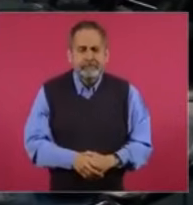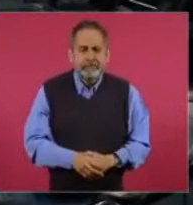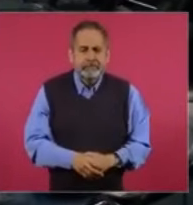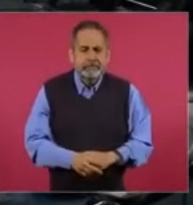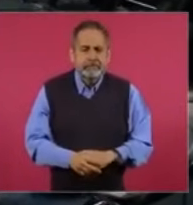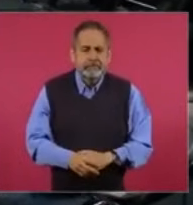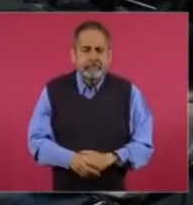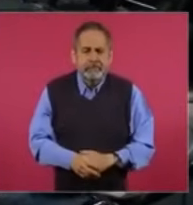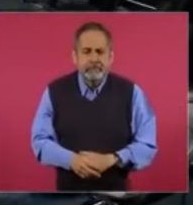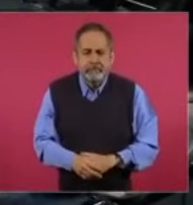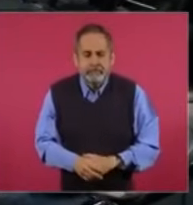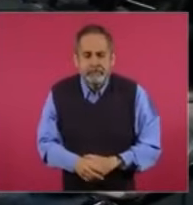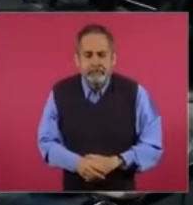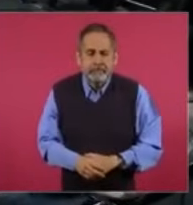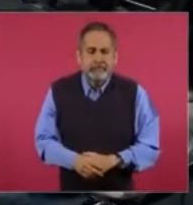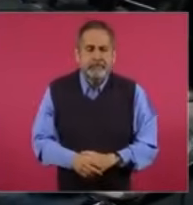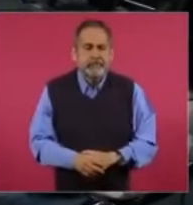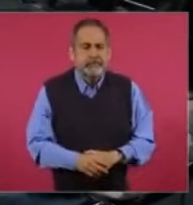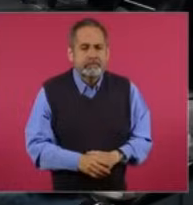Y